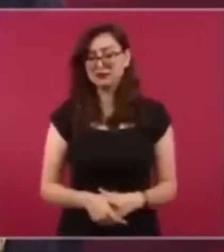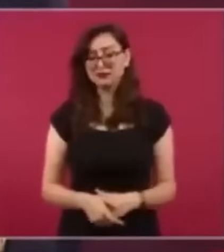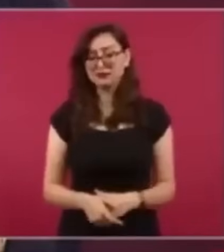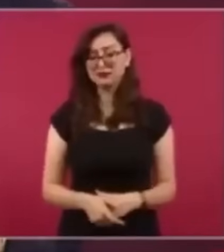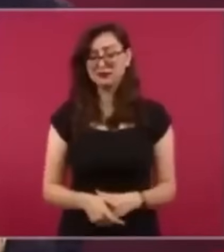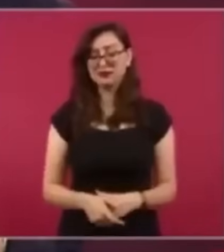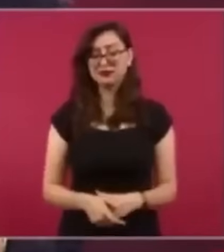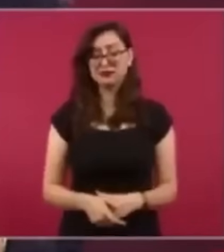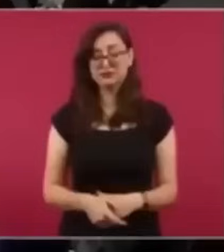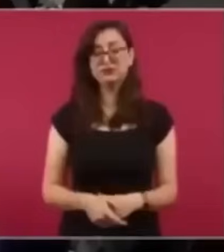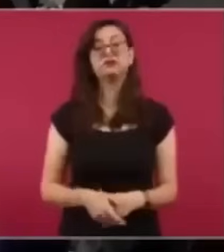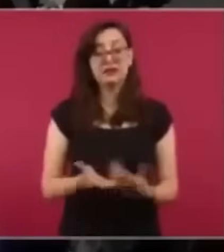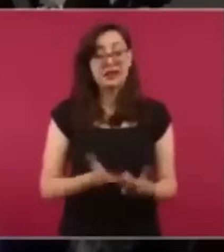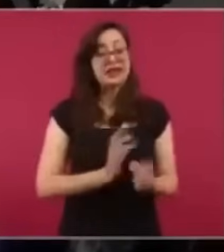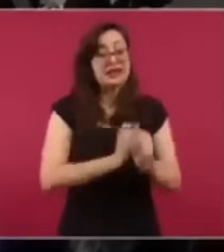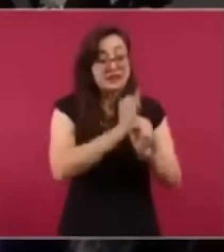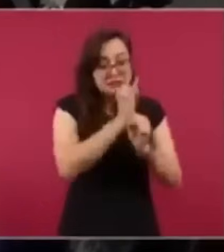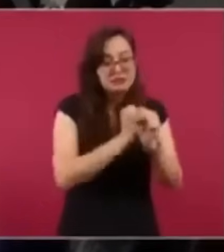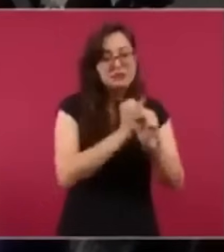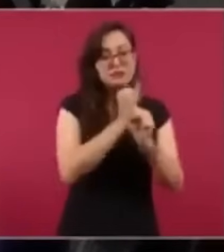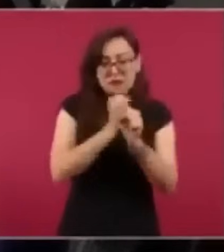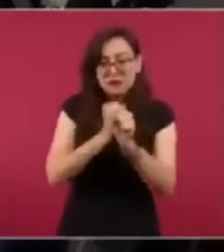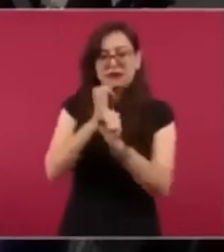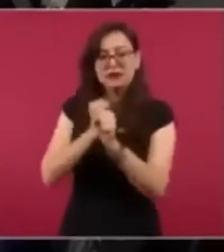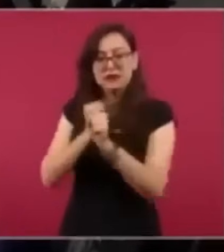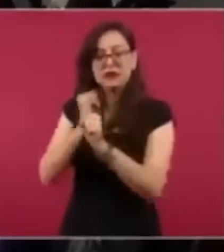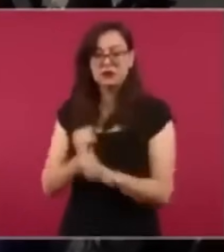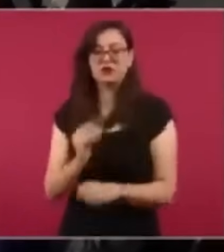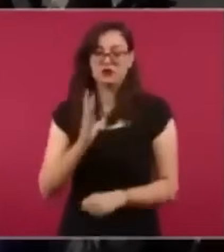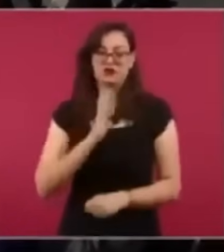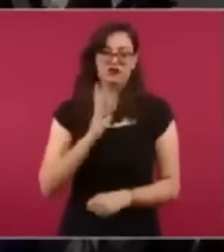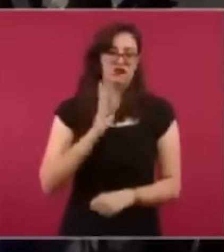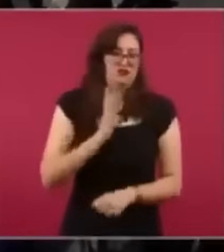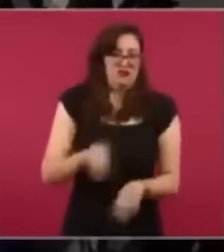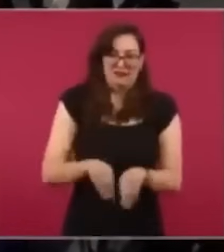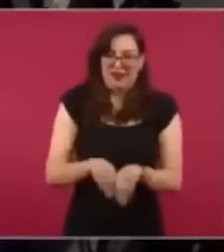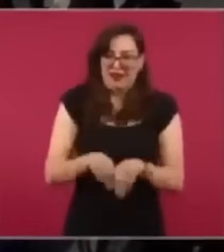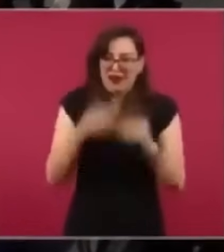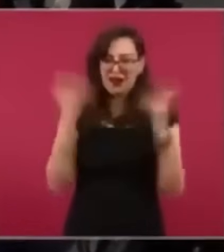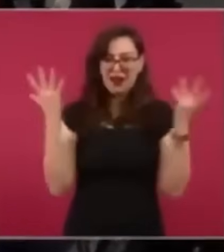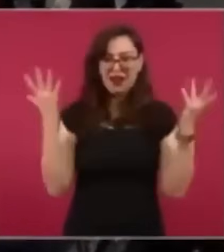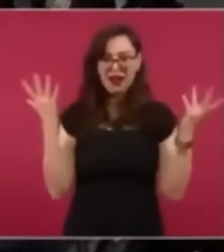Sí hay inteligencia, porque si no, imagínense